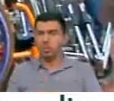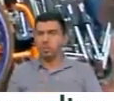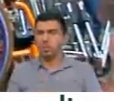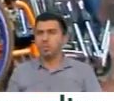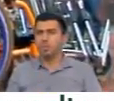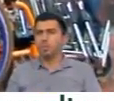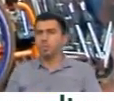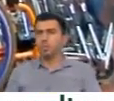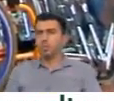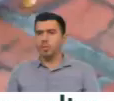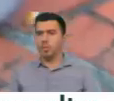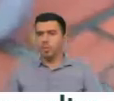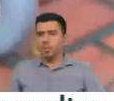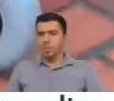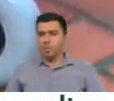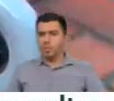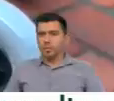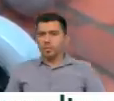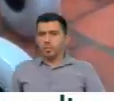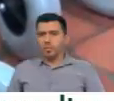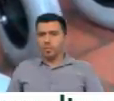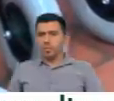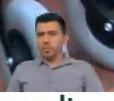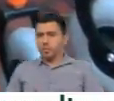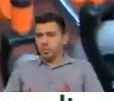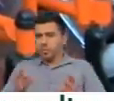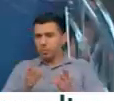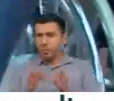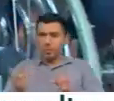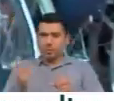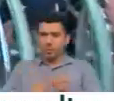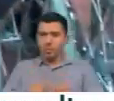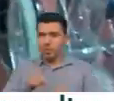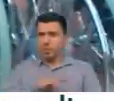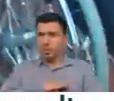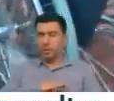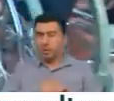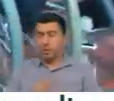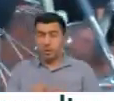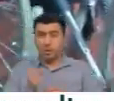importancia de inscribirse en las alcaldías para acceder a ayudas técnicas en las próximas entregas.